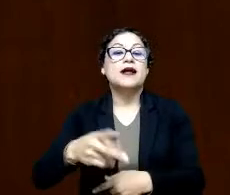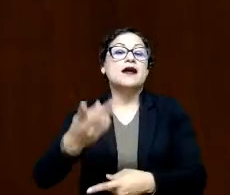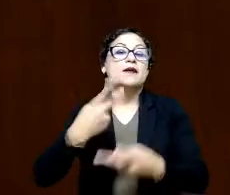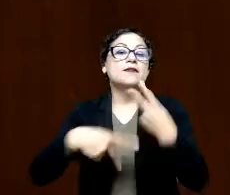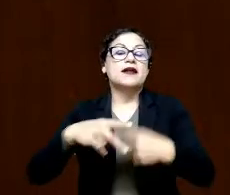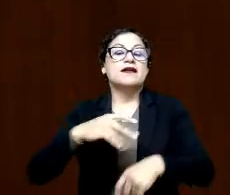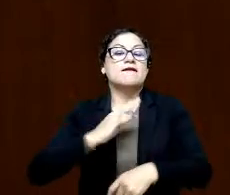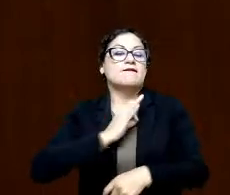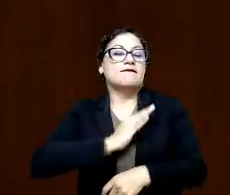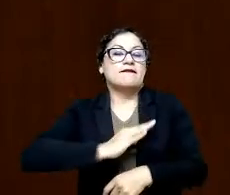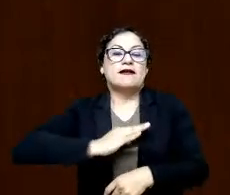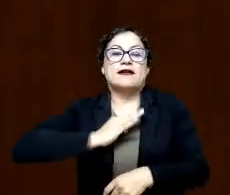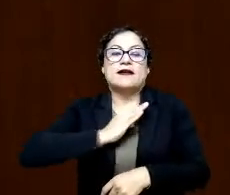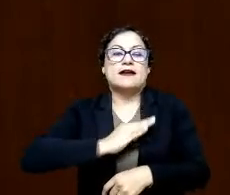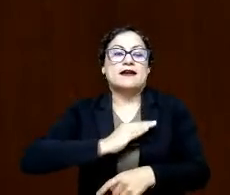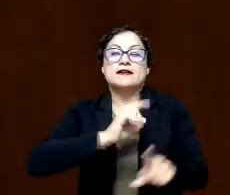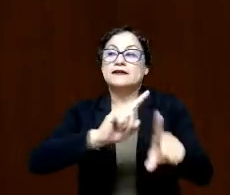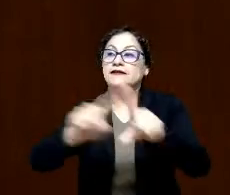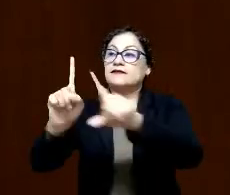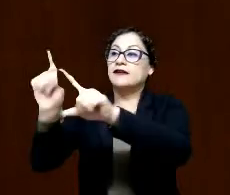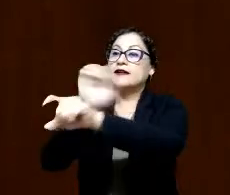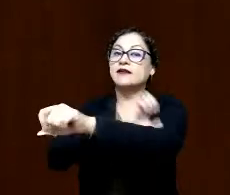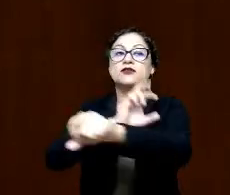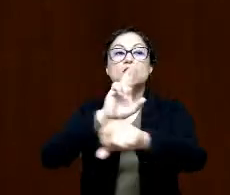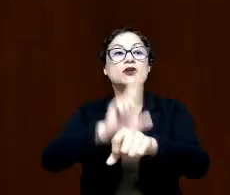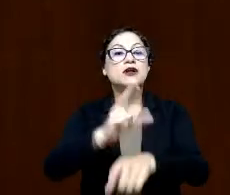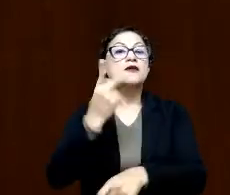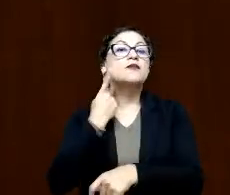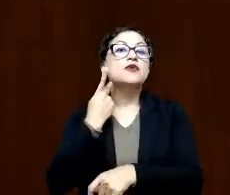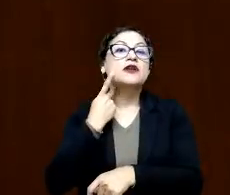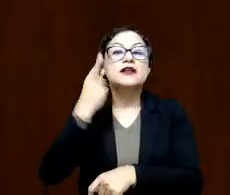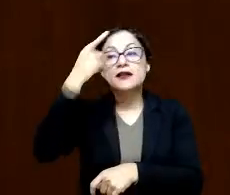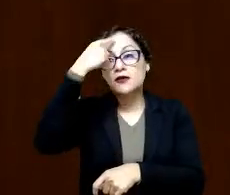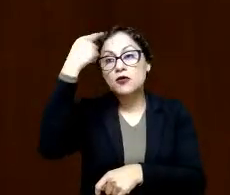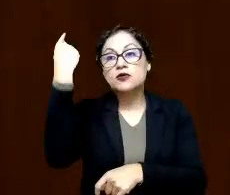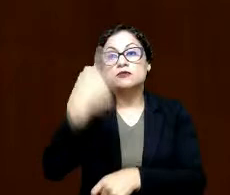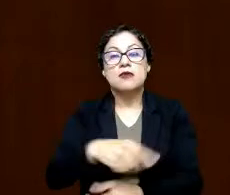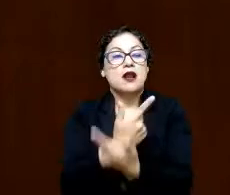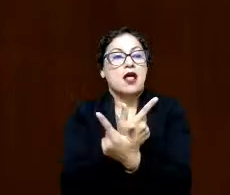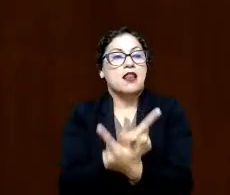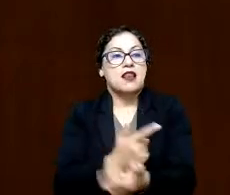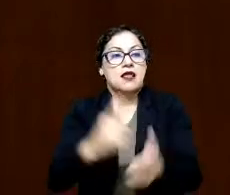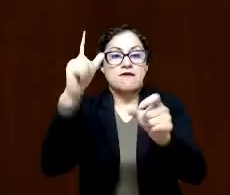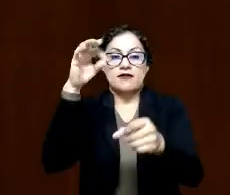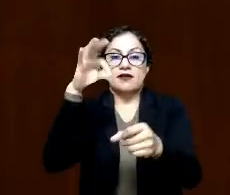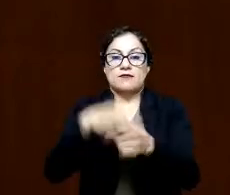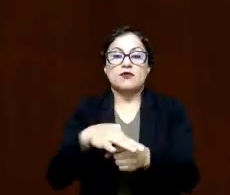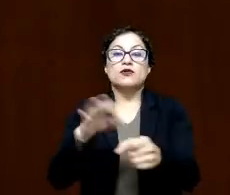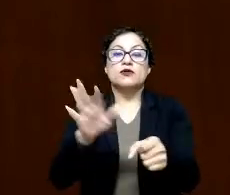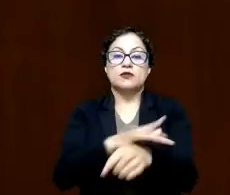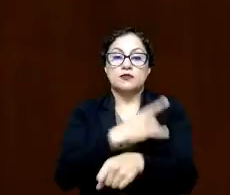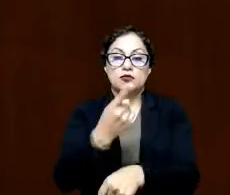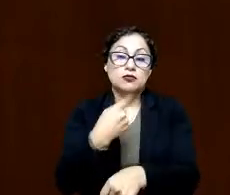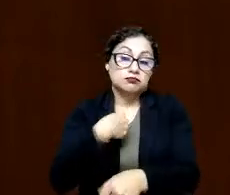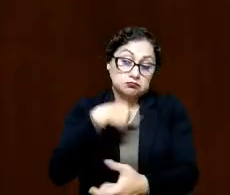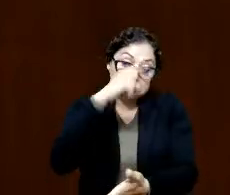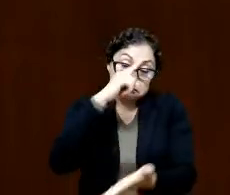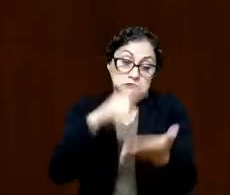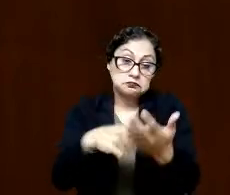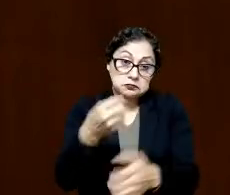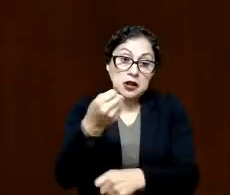una apertura de los coordinadores parlamentarios para que haya un voto libre de las y los compañeros, porque me parece que así es la democracia.